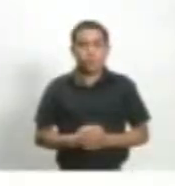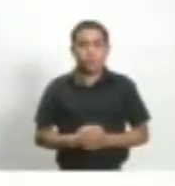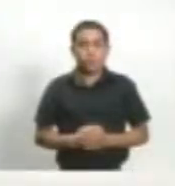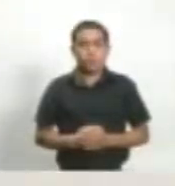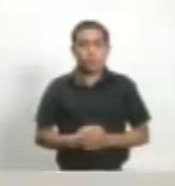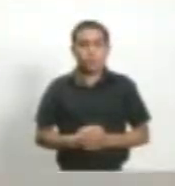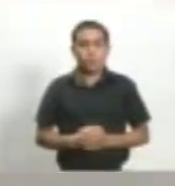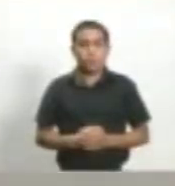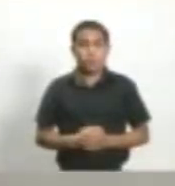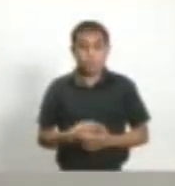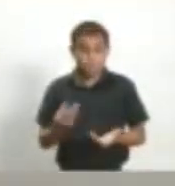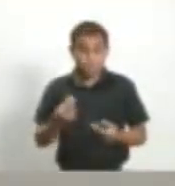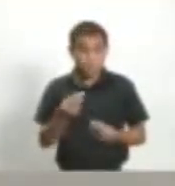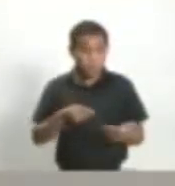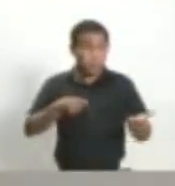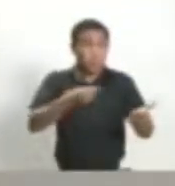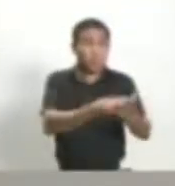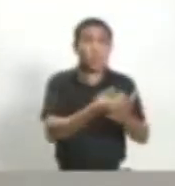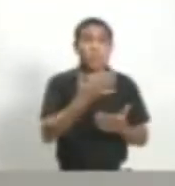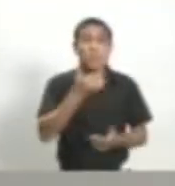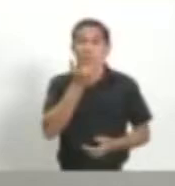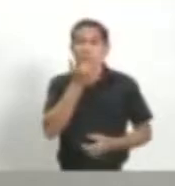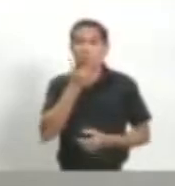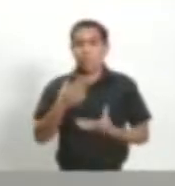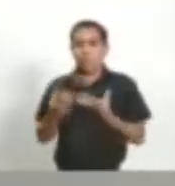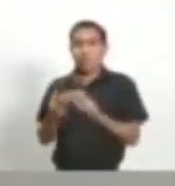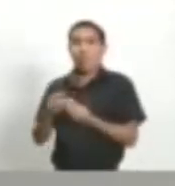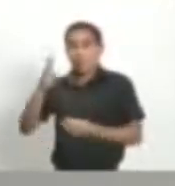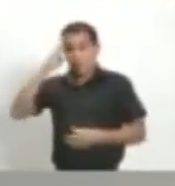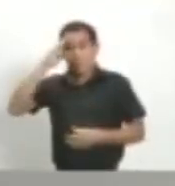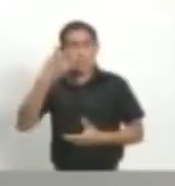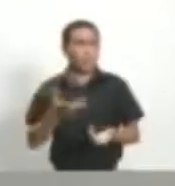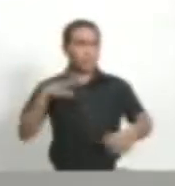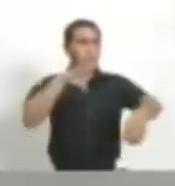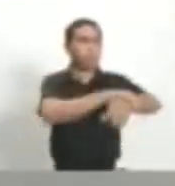Al momento de la entrega, uniformados del Gaula proceden a capturar.